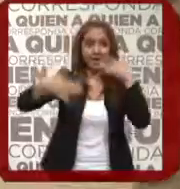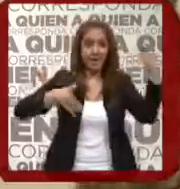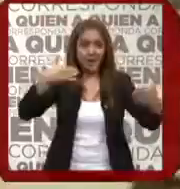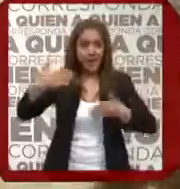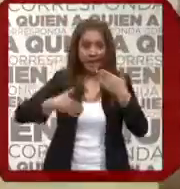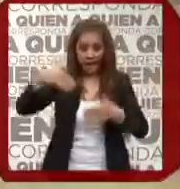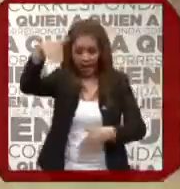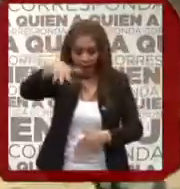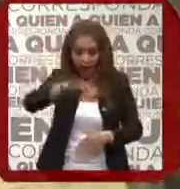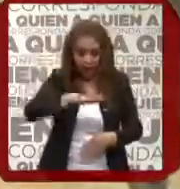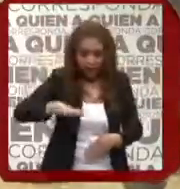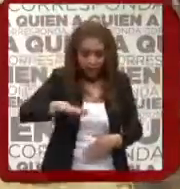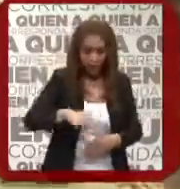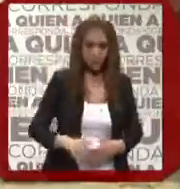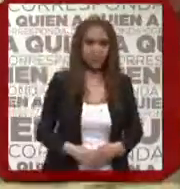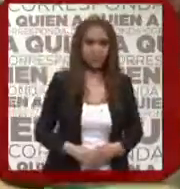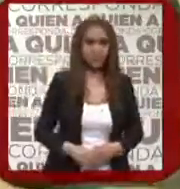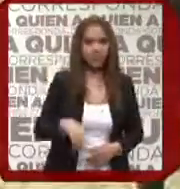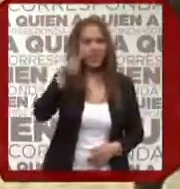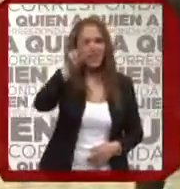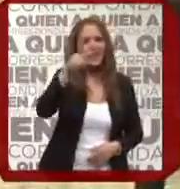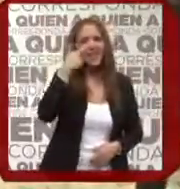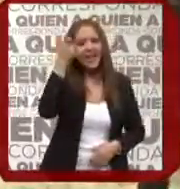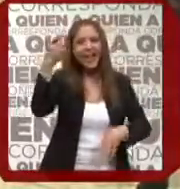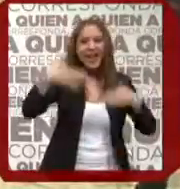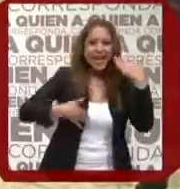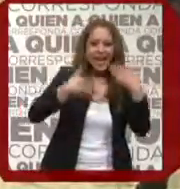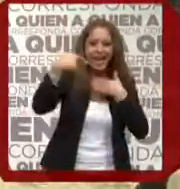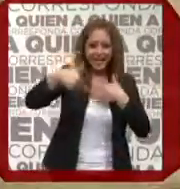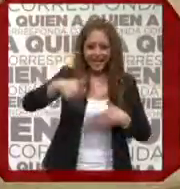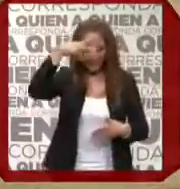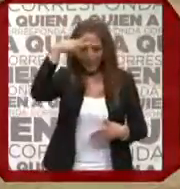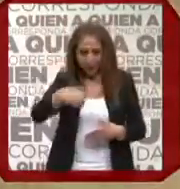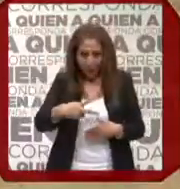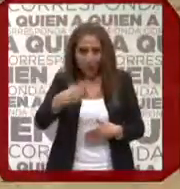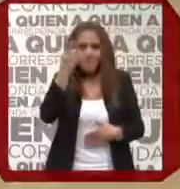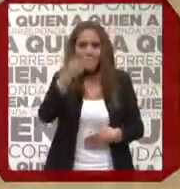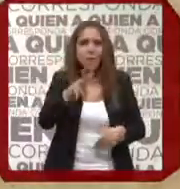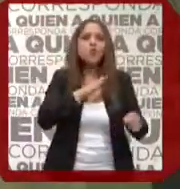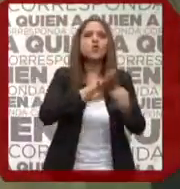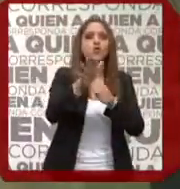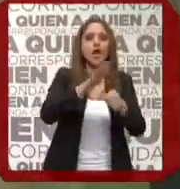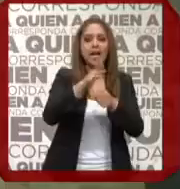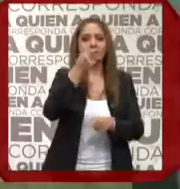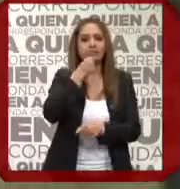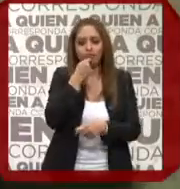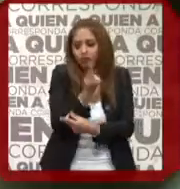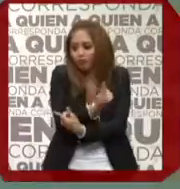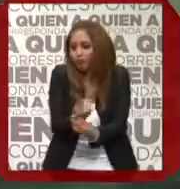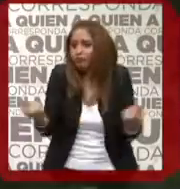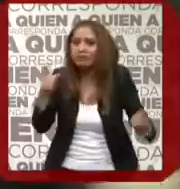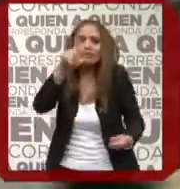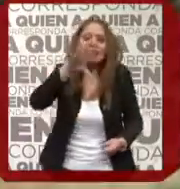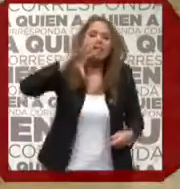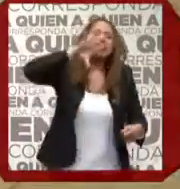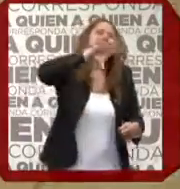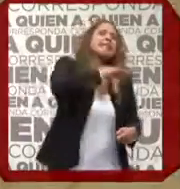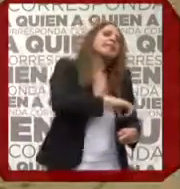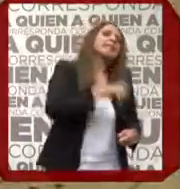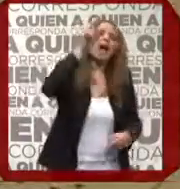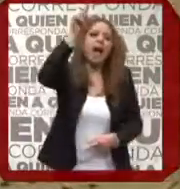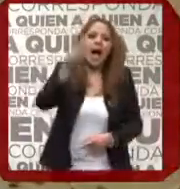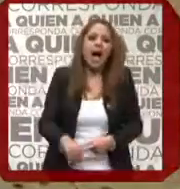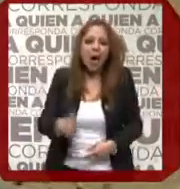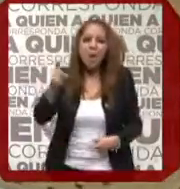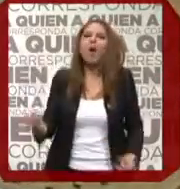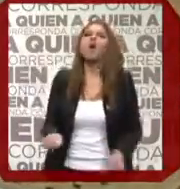¿eh? Cualquier pretexto es bueno para la diversión de los mexicanos, especialmente para los defeños, que disfrutan de una rica